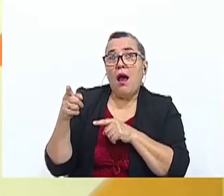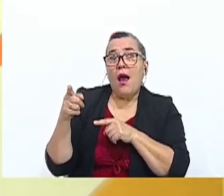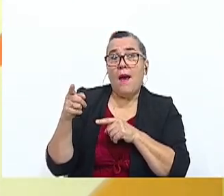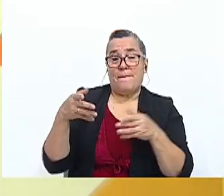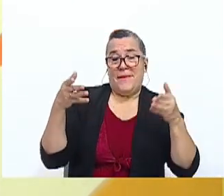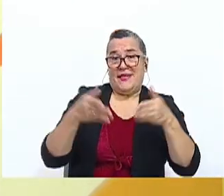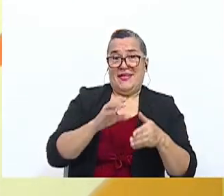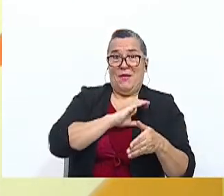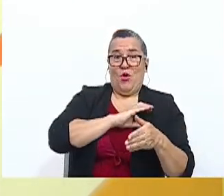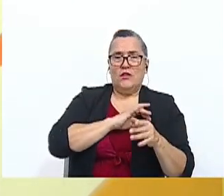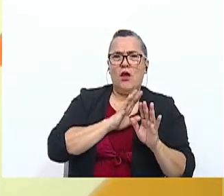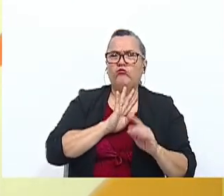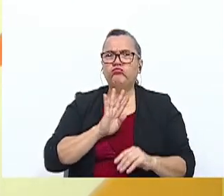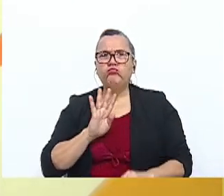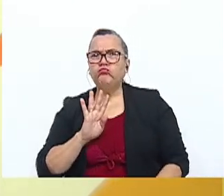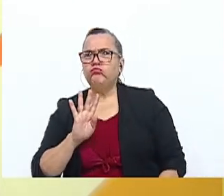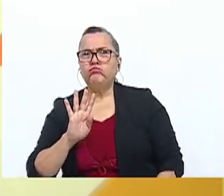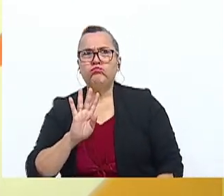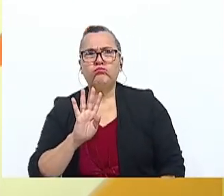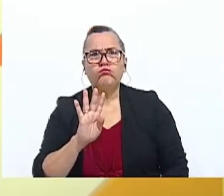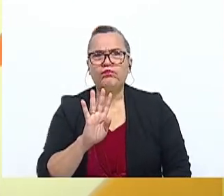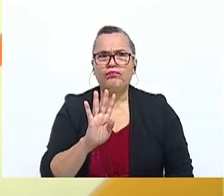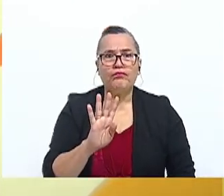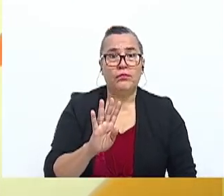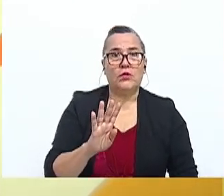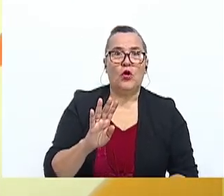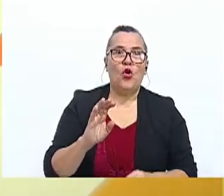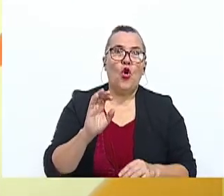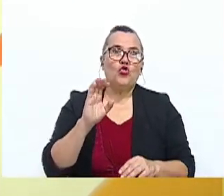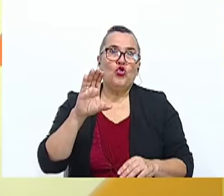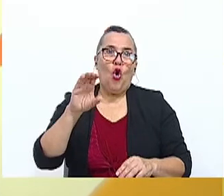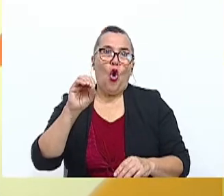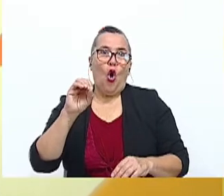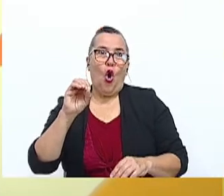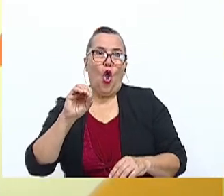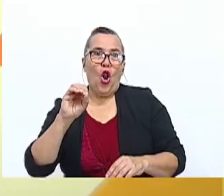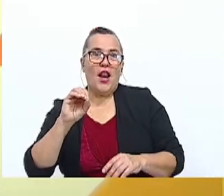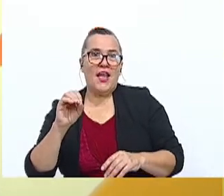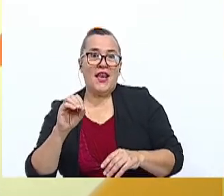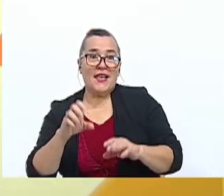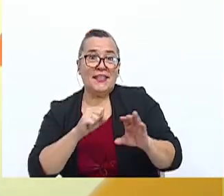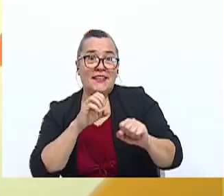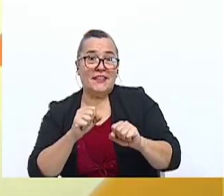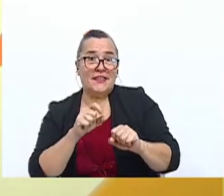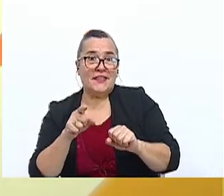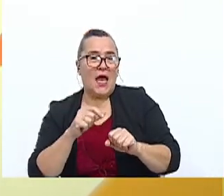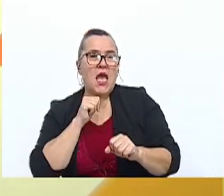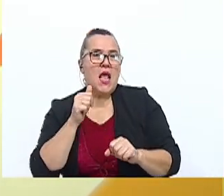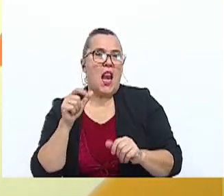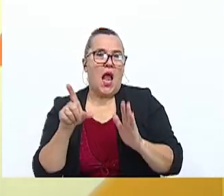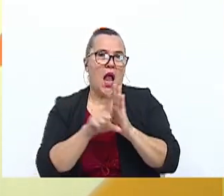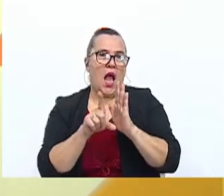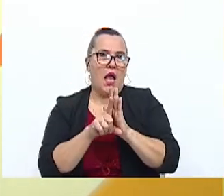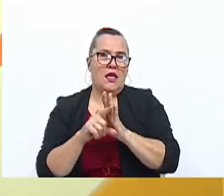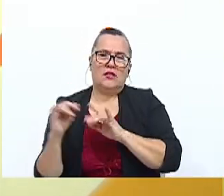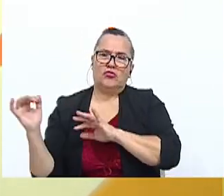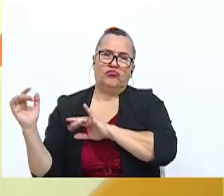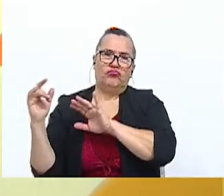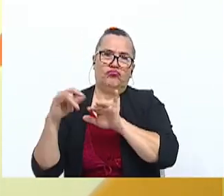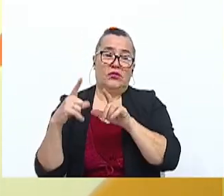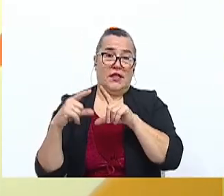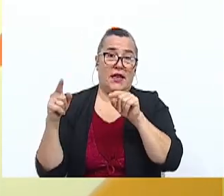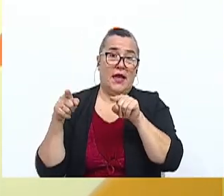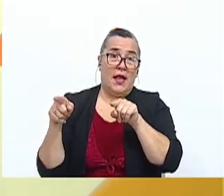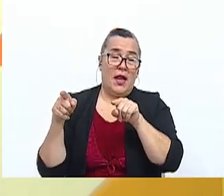presencia policial, las personas, los coligalleros ilegales, la mayoría, que llegan, por ejemplo, de